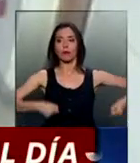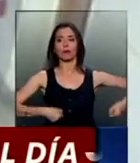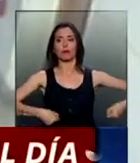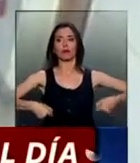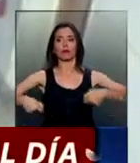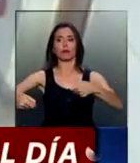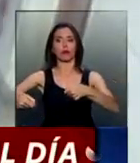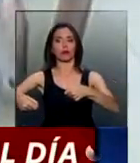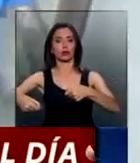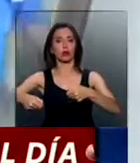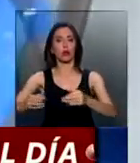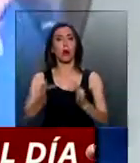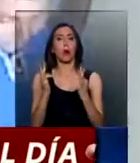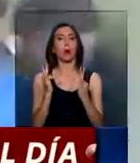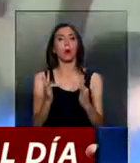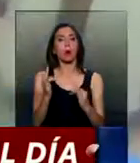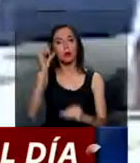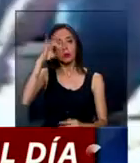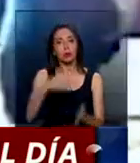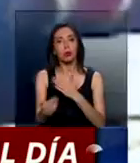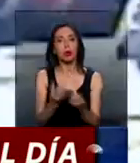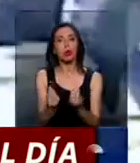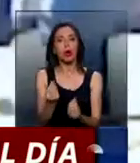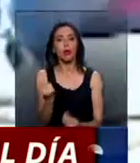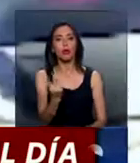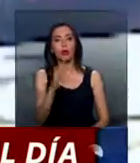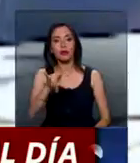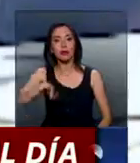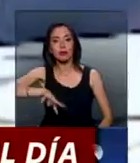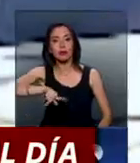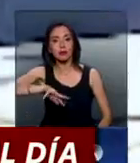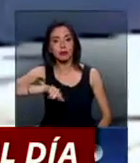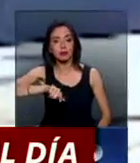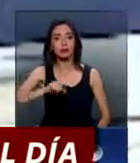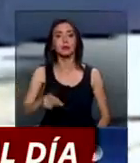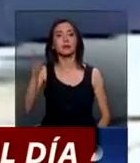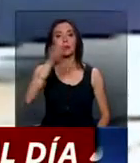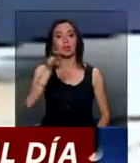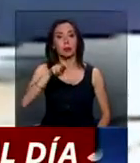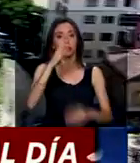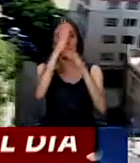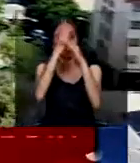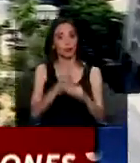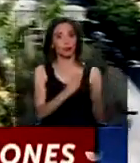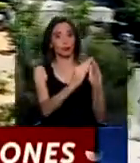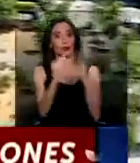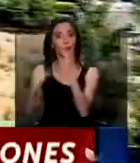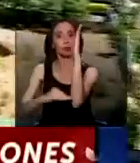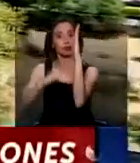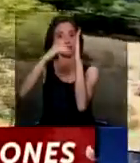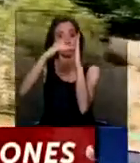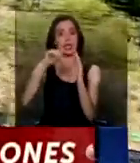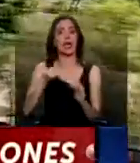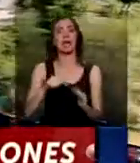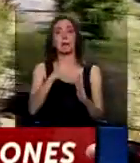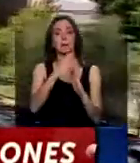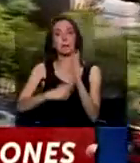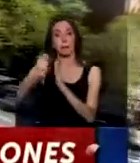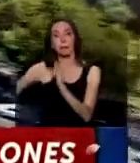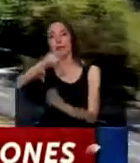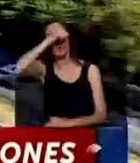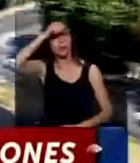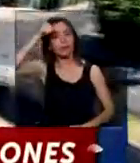cargados y nunca más se supo de ellos. Esta situación se repite cada día en los hogares, sobre todo en esta época estival, donde